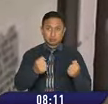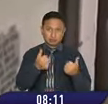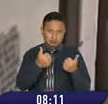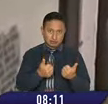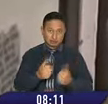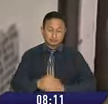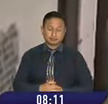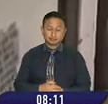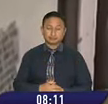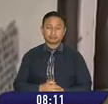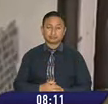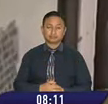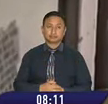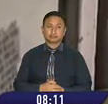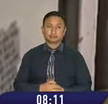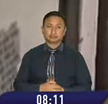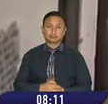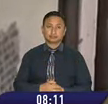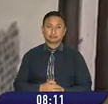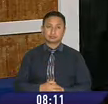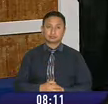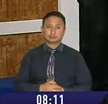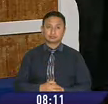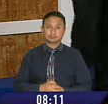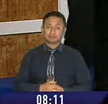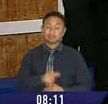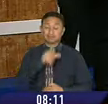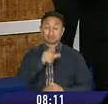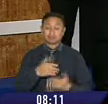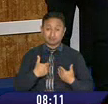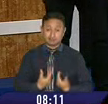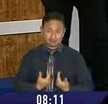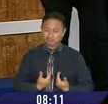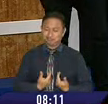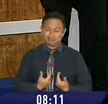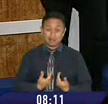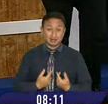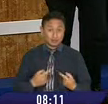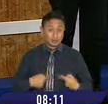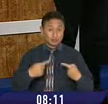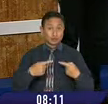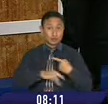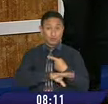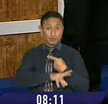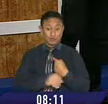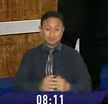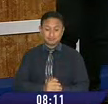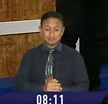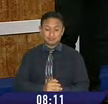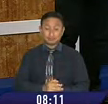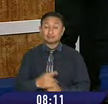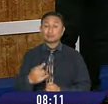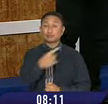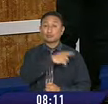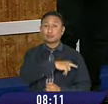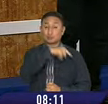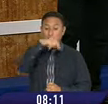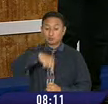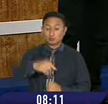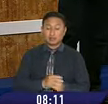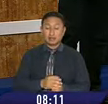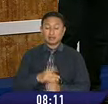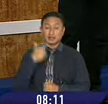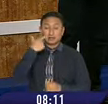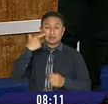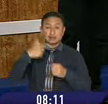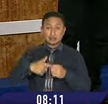informó Sofía Vintimilla. Los pillos no descansan, esa es la verdad. Así es, miren ustedes, estos señores pues vienen y se descansan en las gasolineras